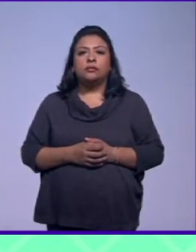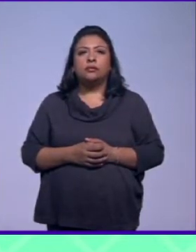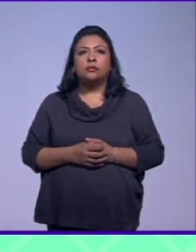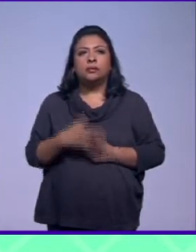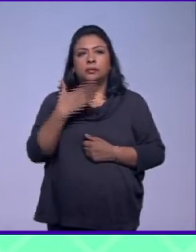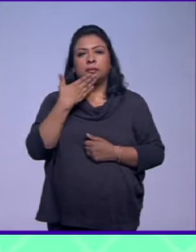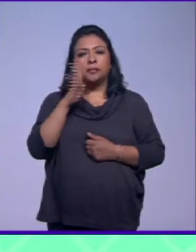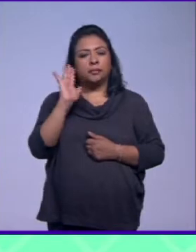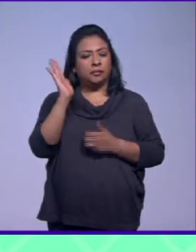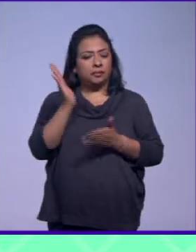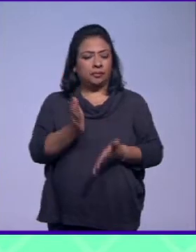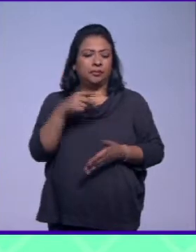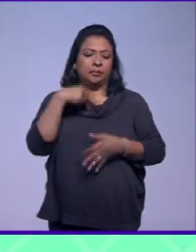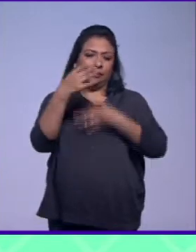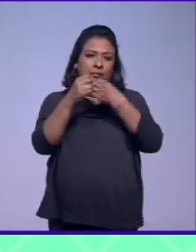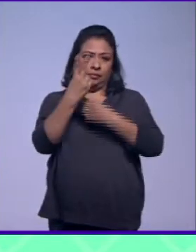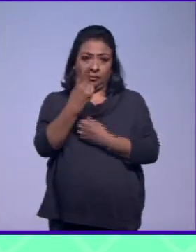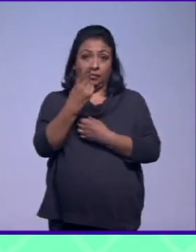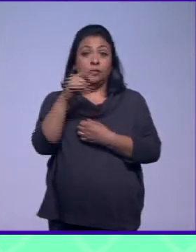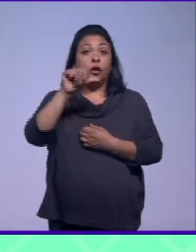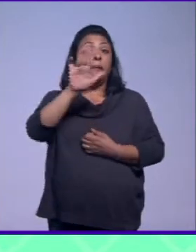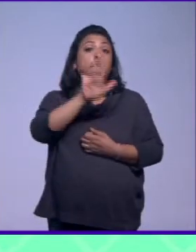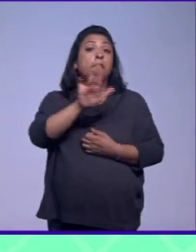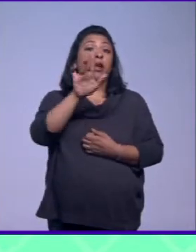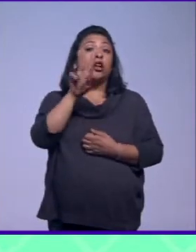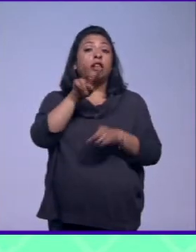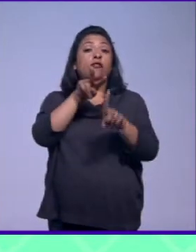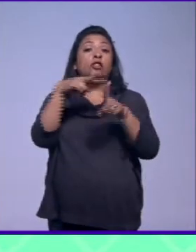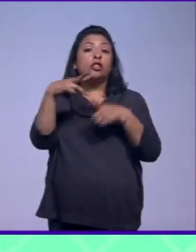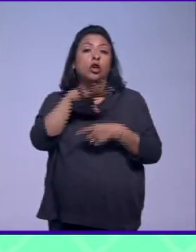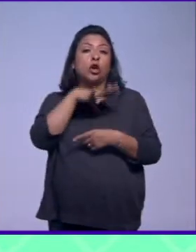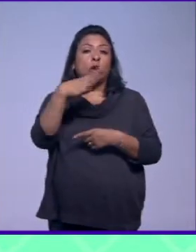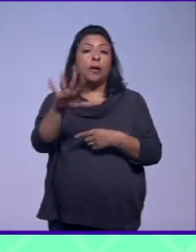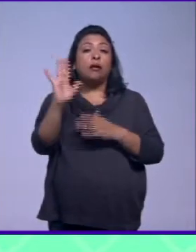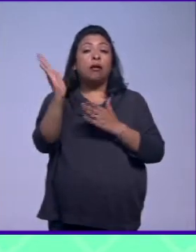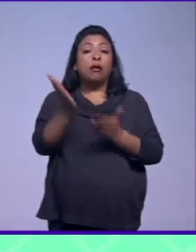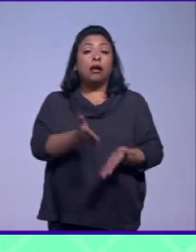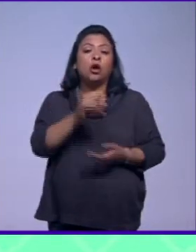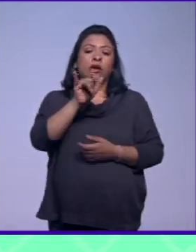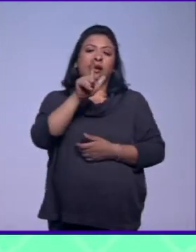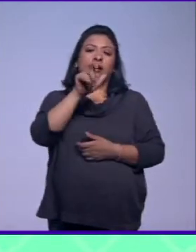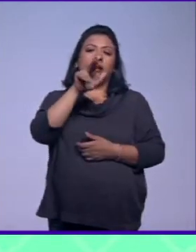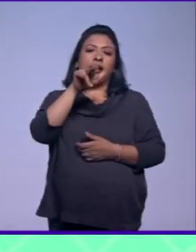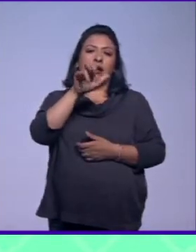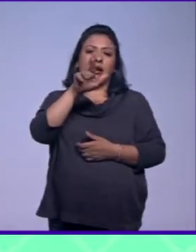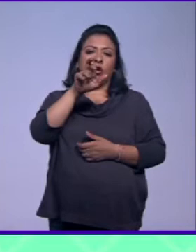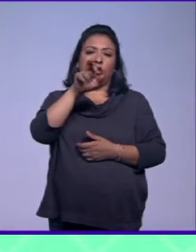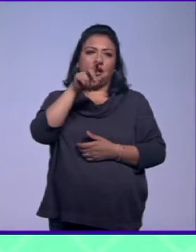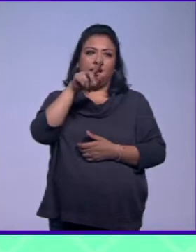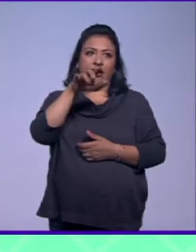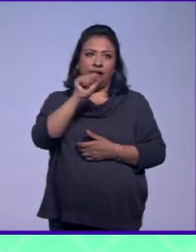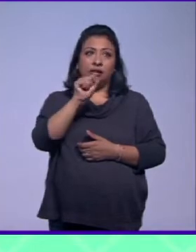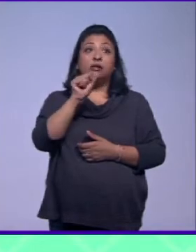y pues estamos aquí en noticias 22 el miércoles de visión global ya está con nosotros iliana rodríguez santibáñez que nos tiene varios